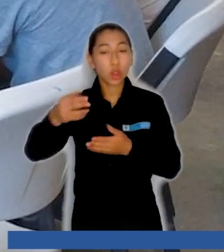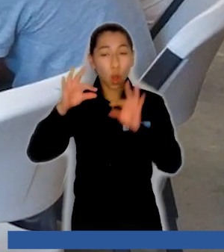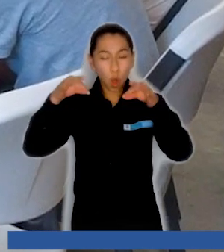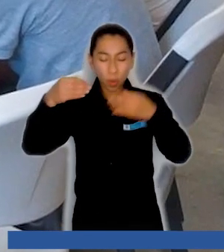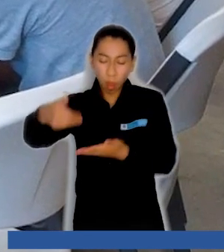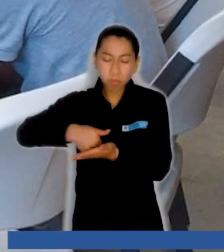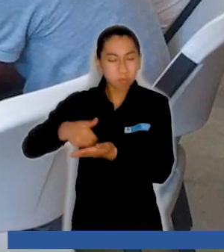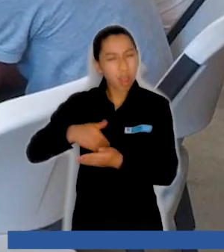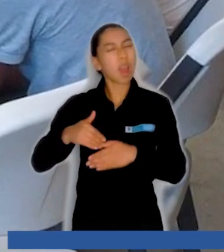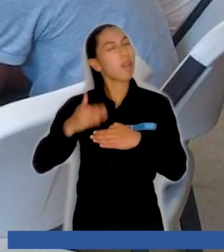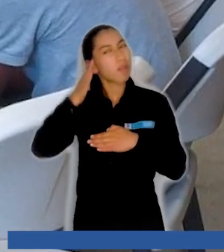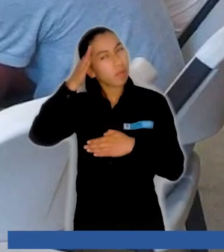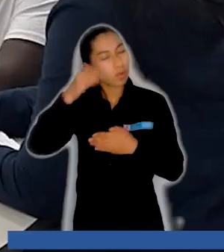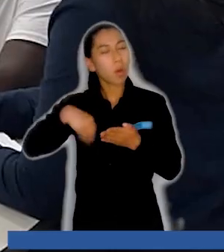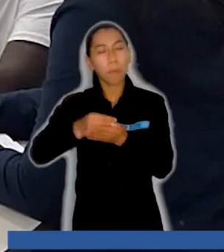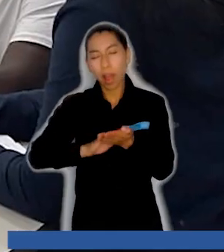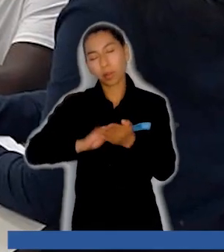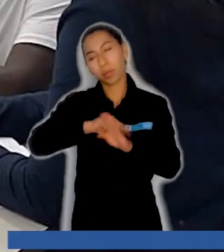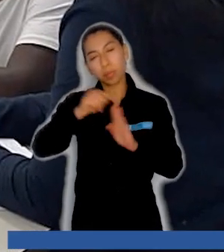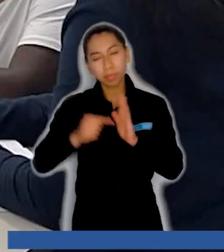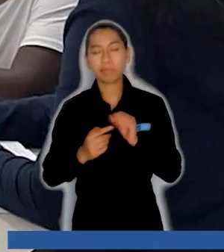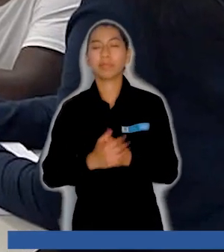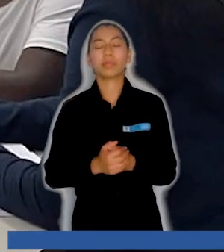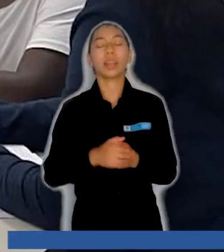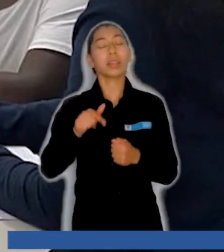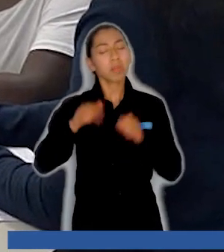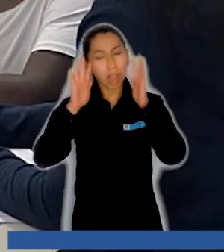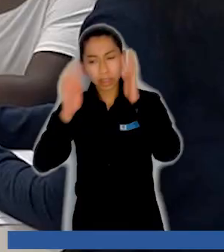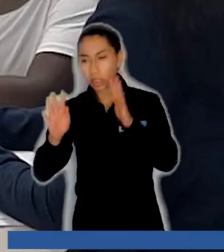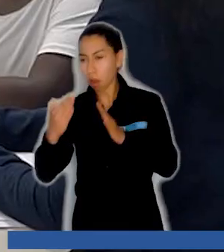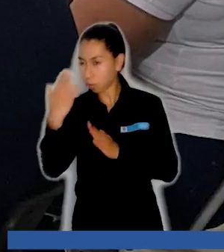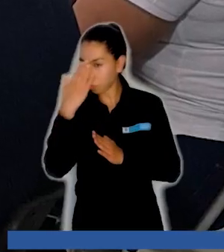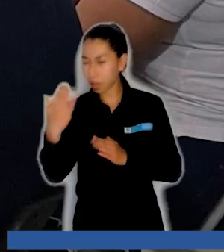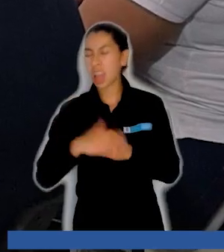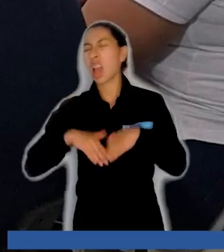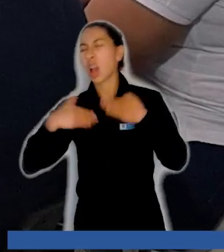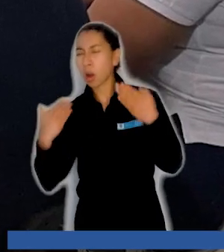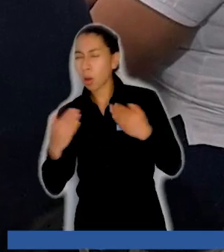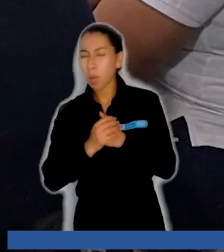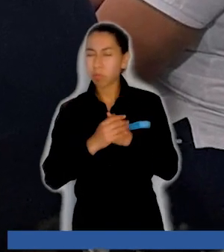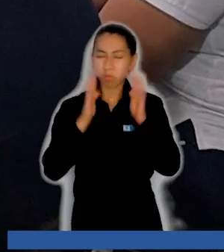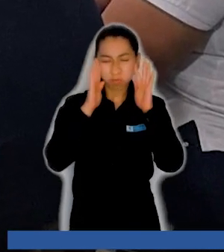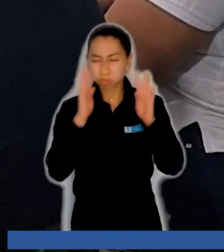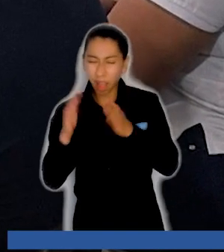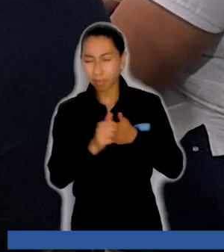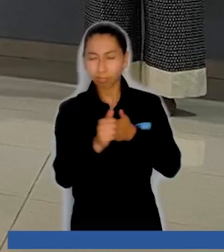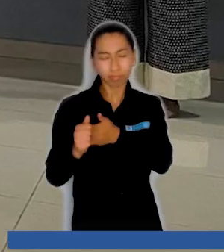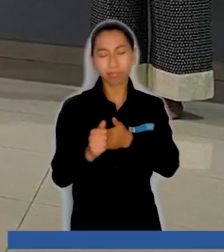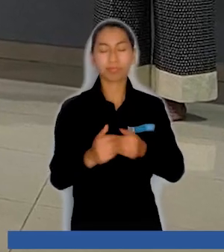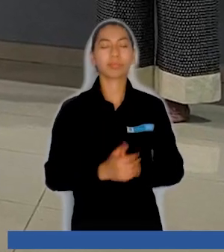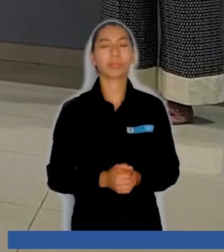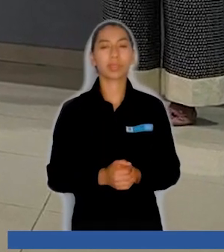las víctimas residentes en Panamá recibieron una atención directa para fortalecer y mejorar sus necesidades fuera del país.